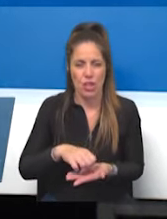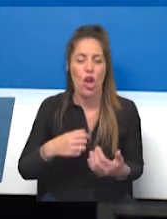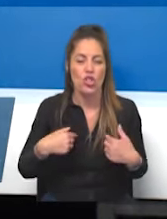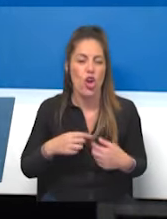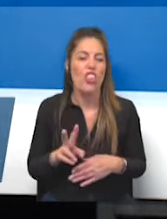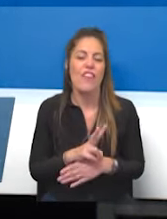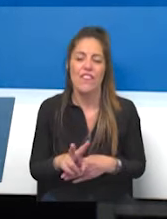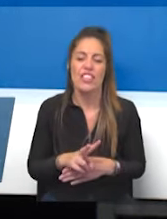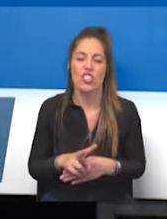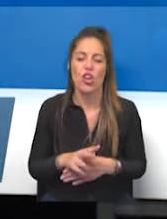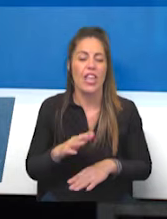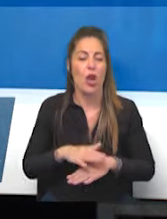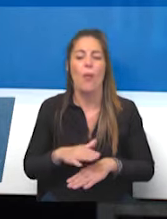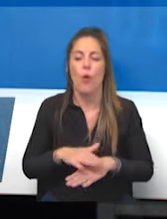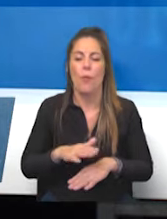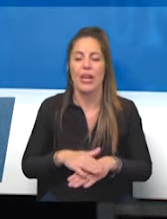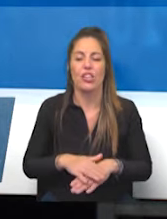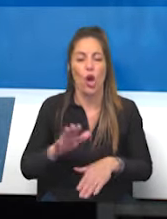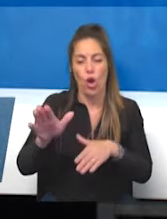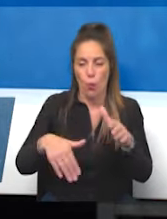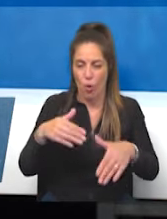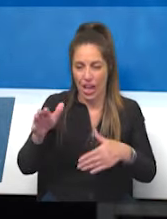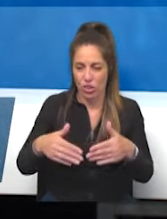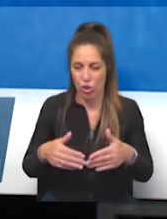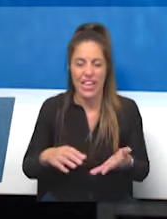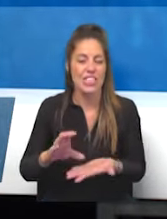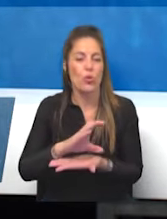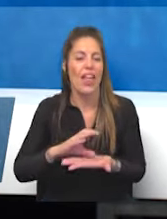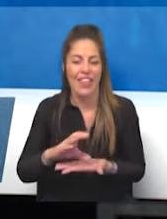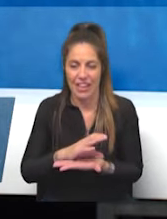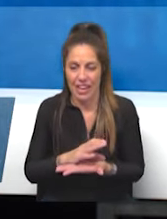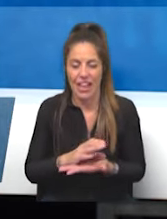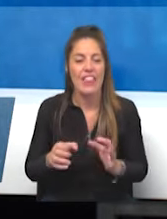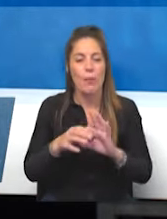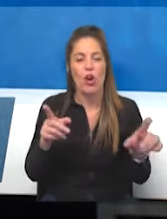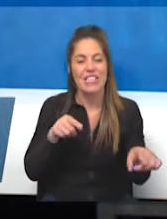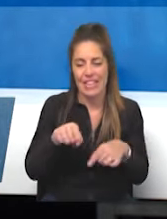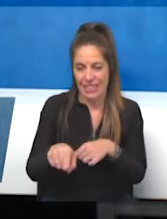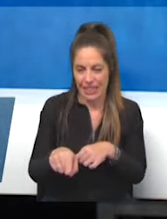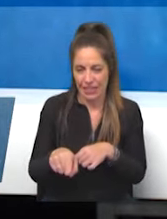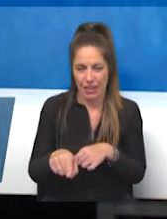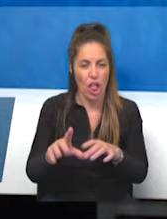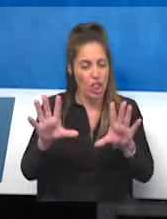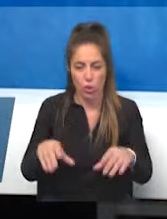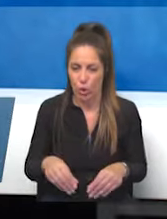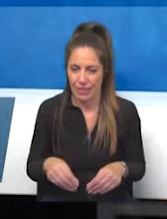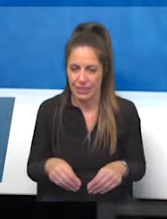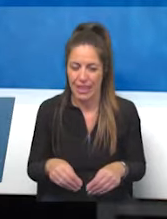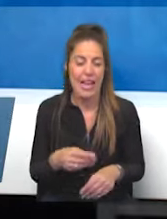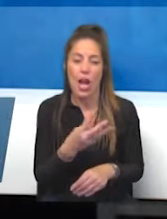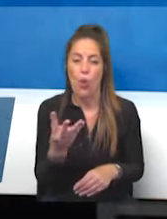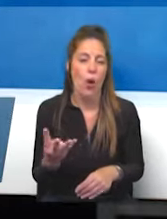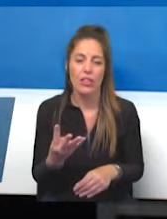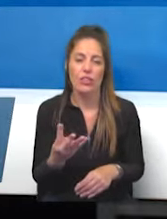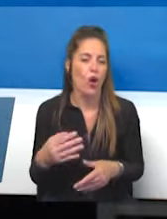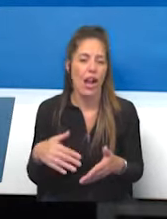soy defensor de las instancias de convocatoria Ciudadana de democracia directa todas las cuatro Los